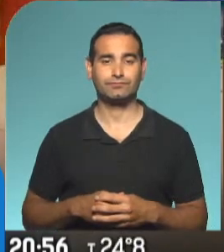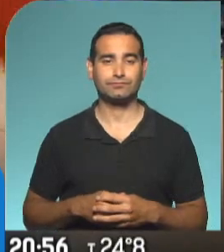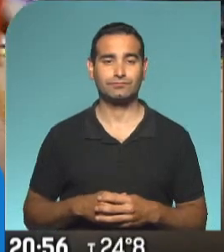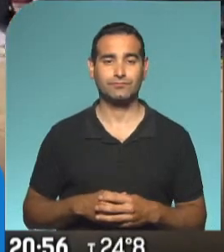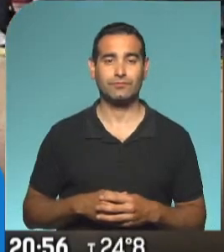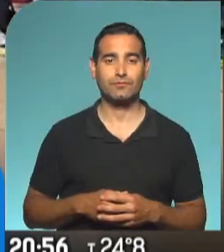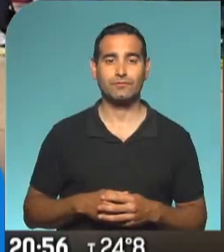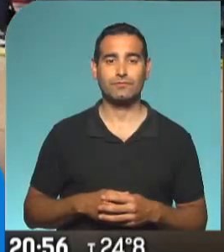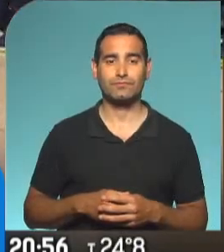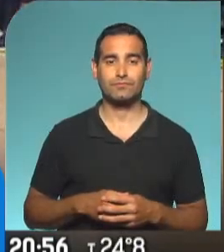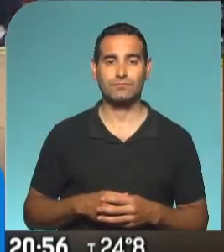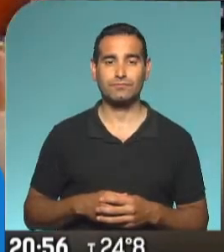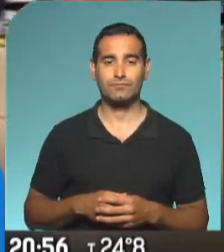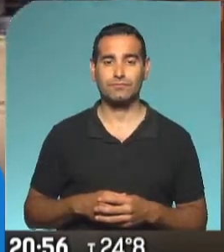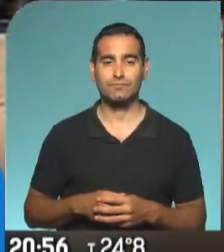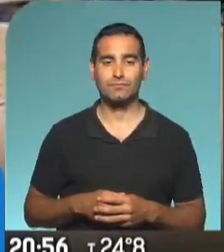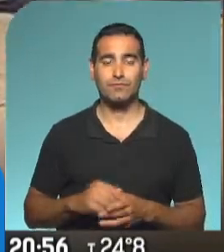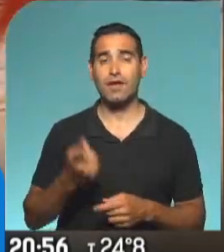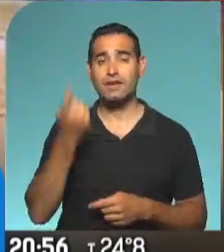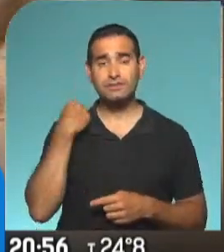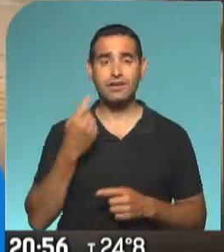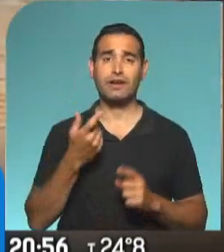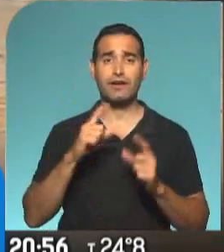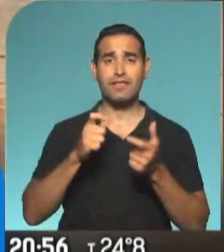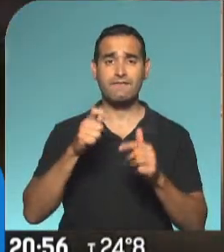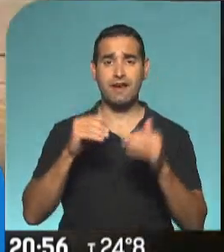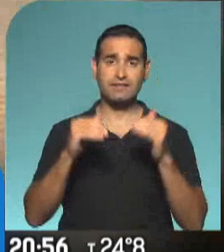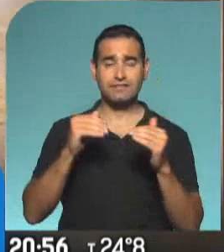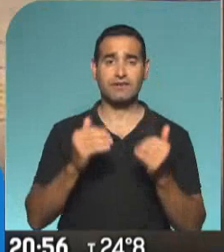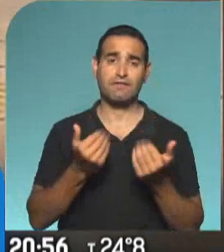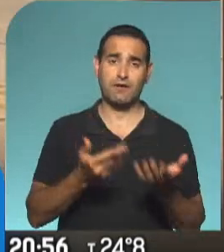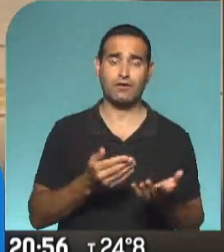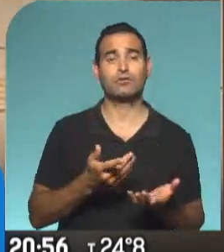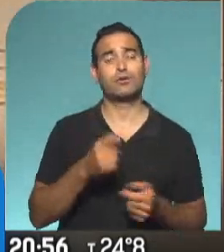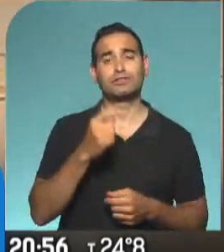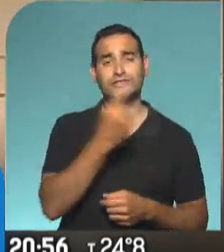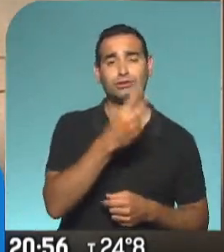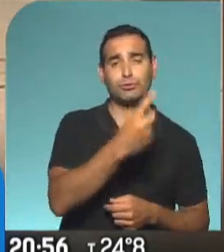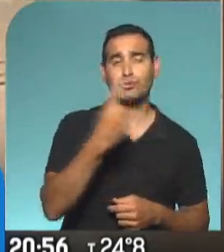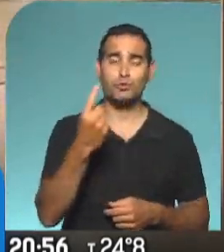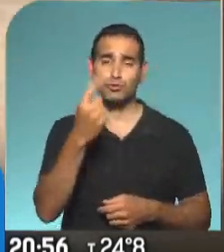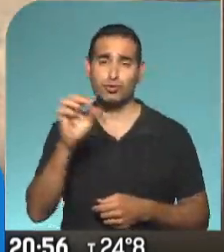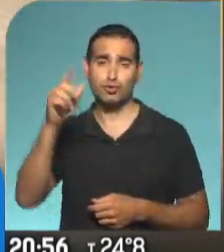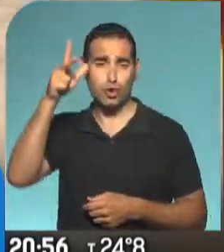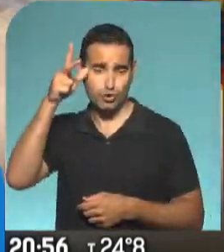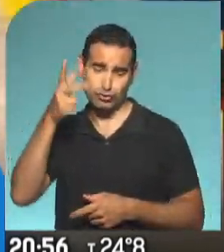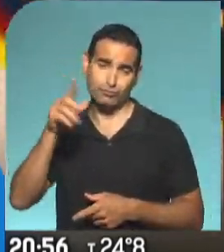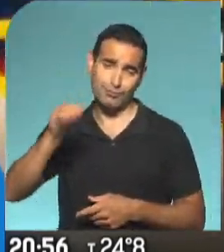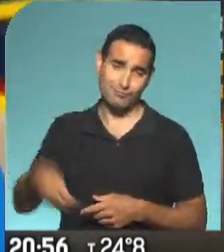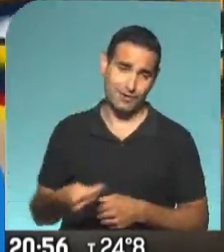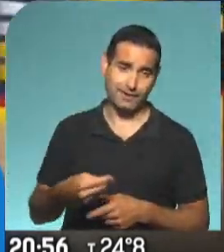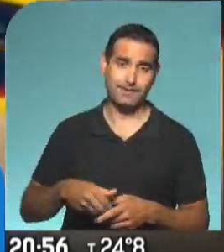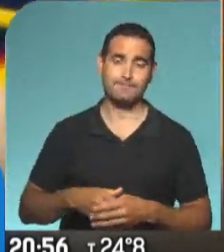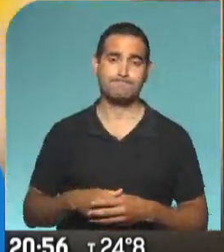Ayer terminó con una, digamos, una diferencia más en favor de los Clippers, 121-108, lamentablemente para